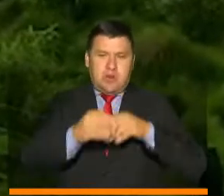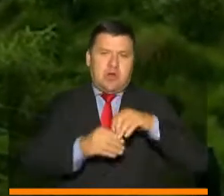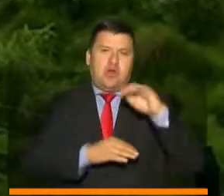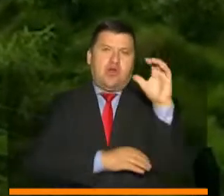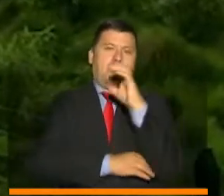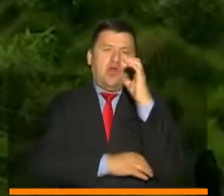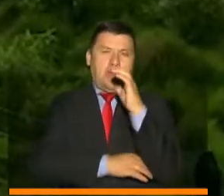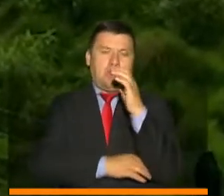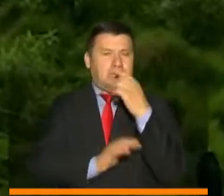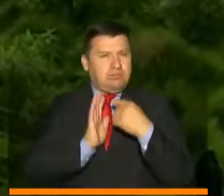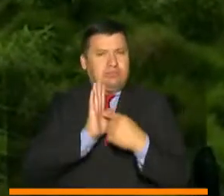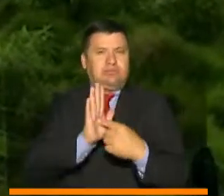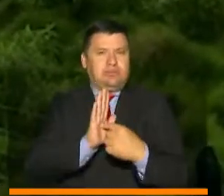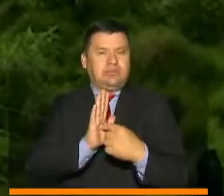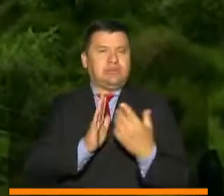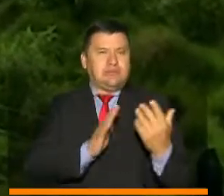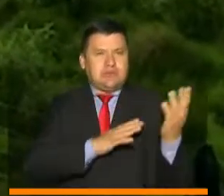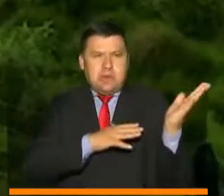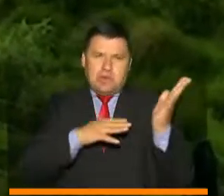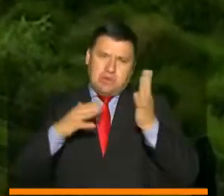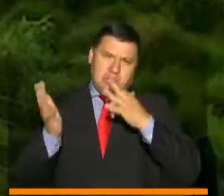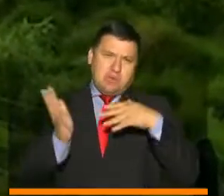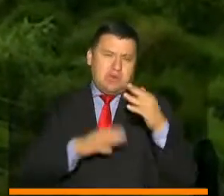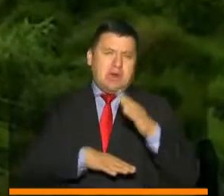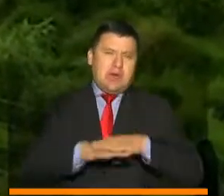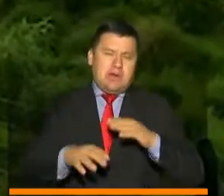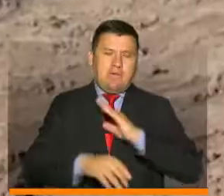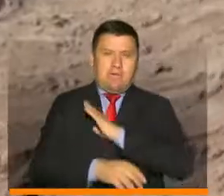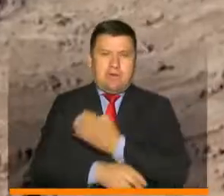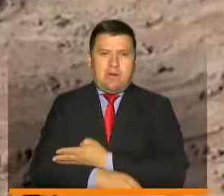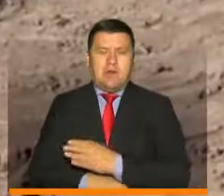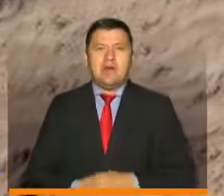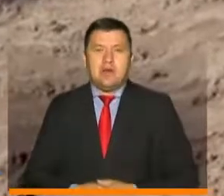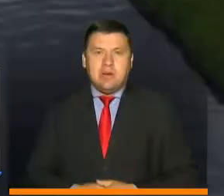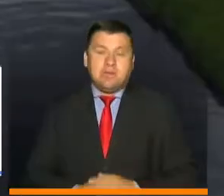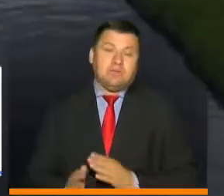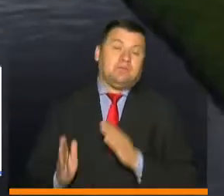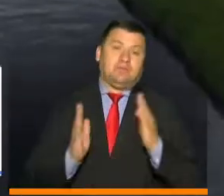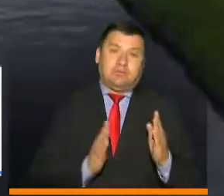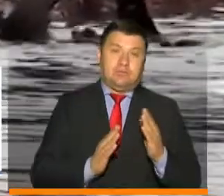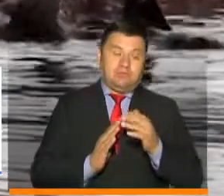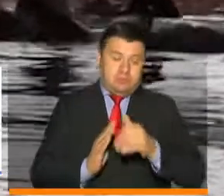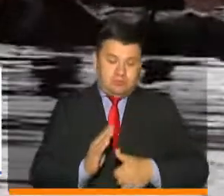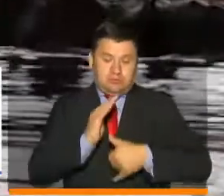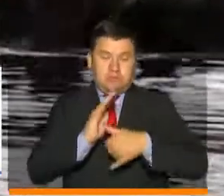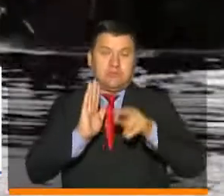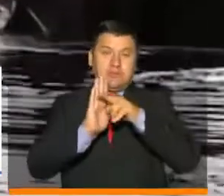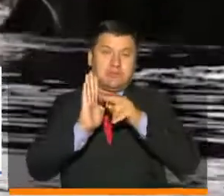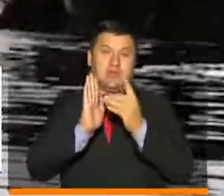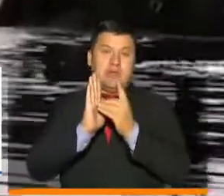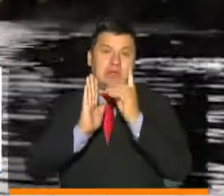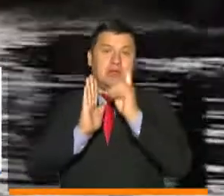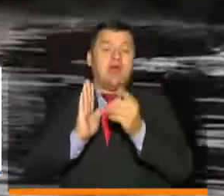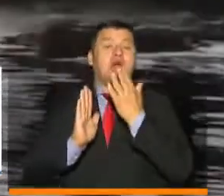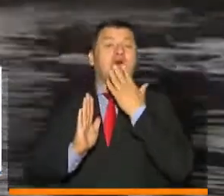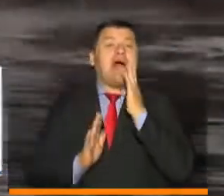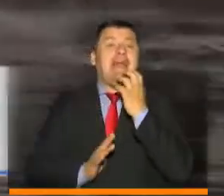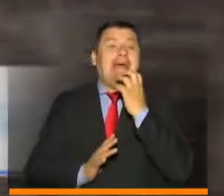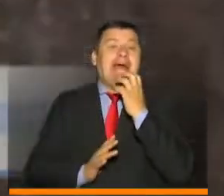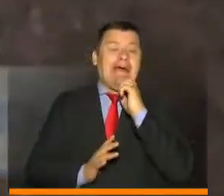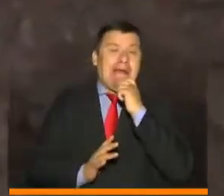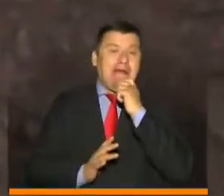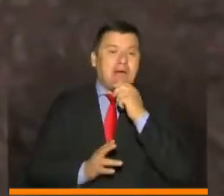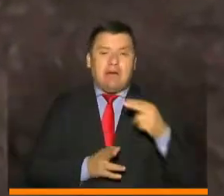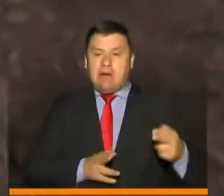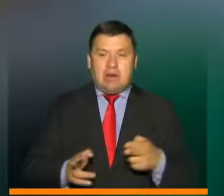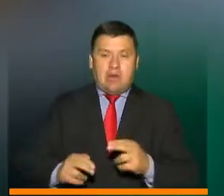colombiano, presencia de vientos y rachas de viento fuertes. De otro lado, el IDEAM decretó la alerta naranja en cuencas del